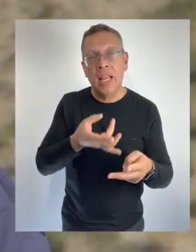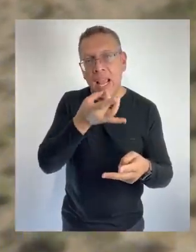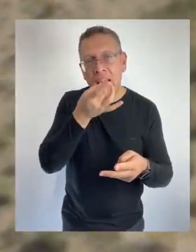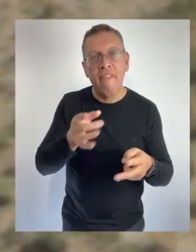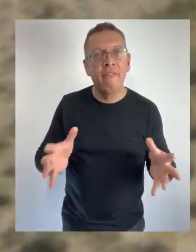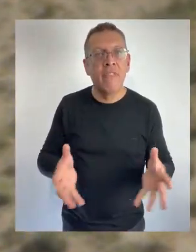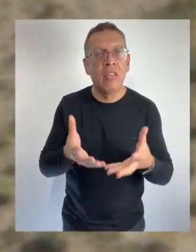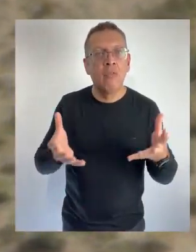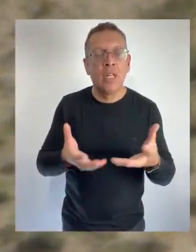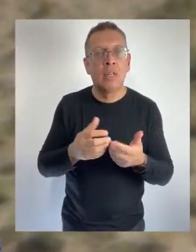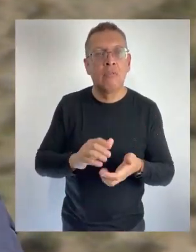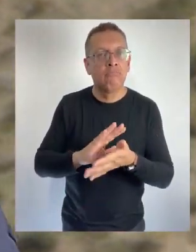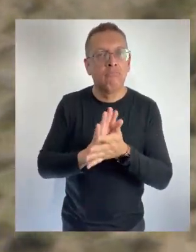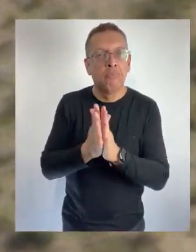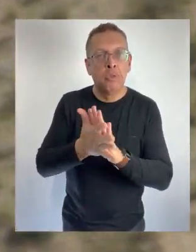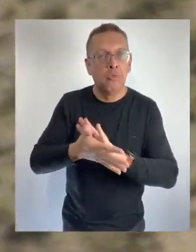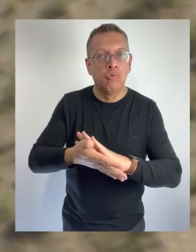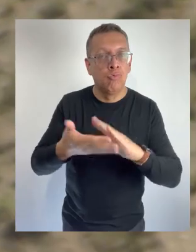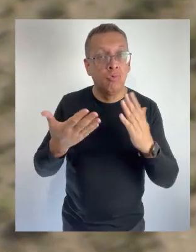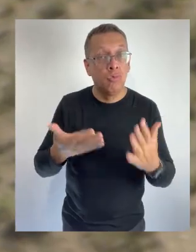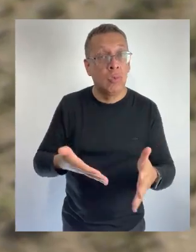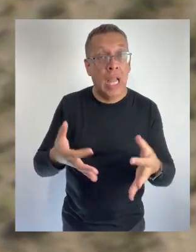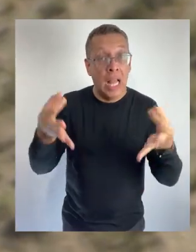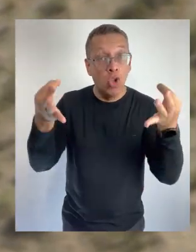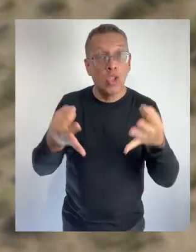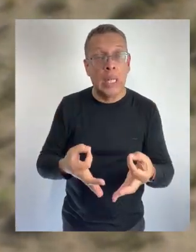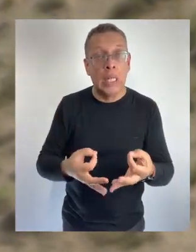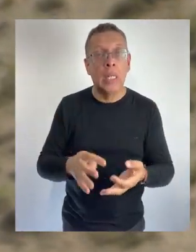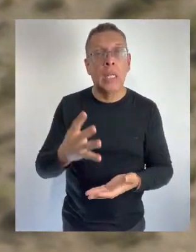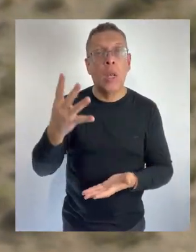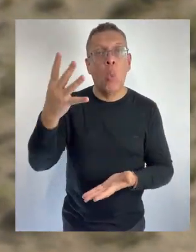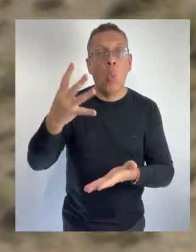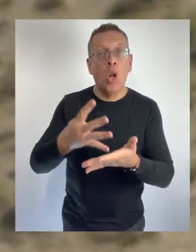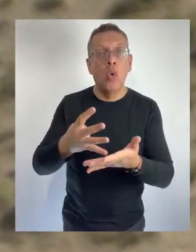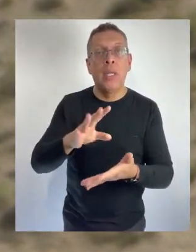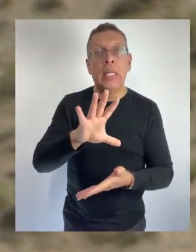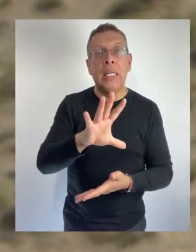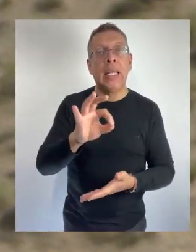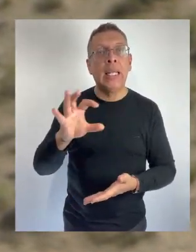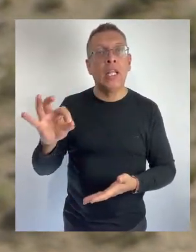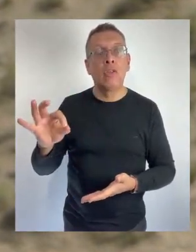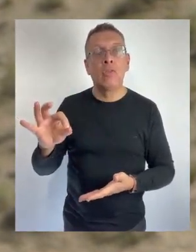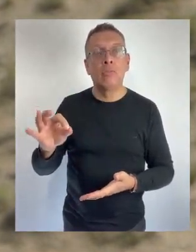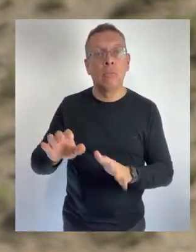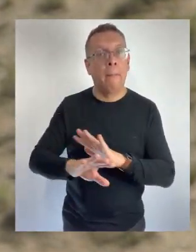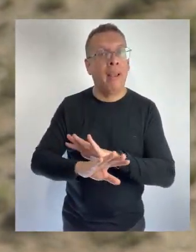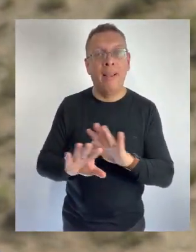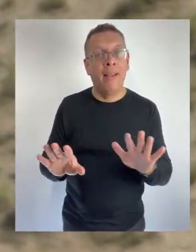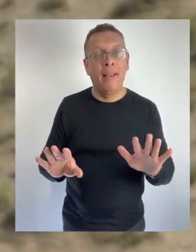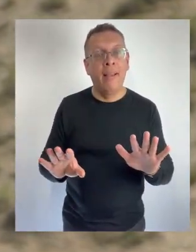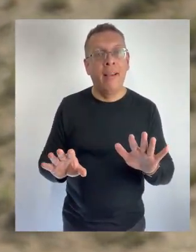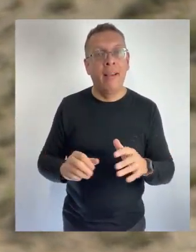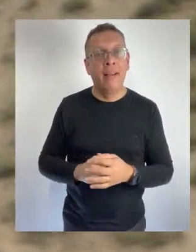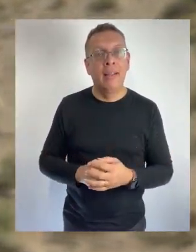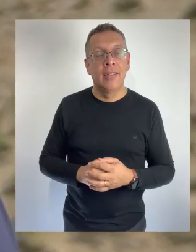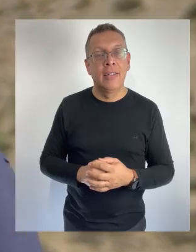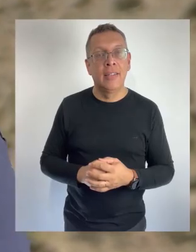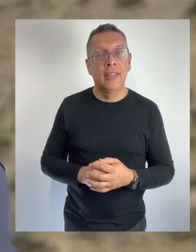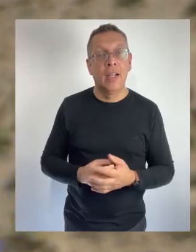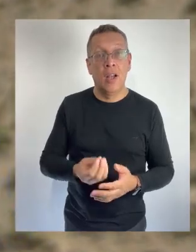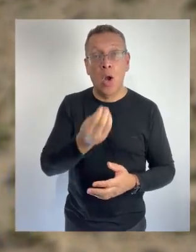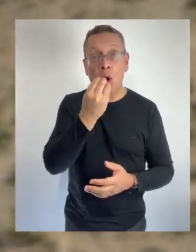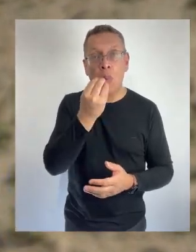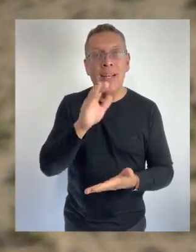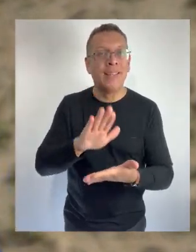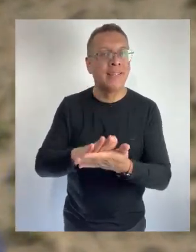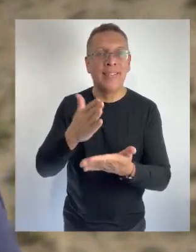digamos. 4.500 pesos para una persona. Sí. Está bien y come rico y sano. Rico y sano. ¿No es cierto? Bueno, vuelvo a reiterar. Es